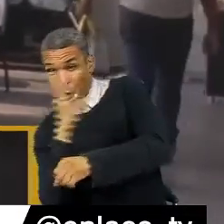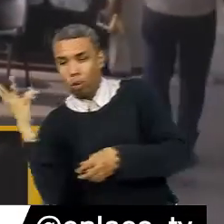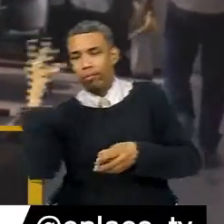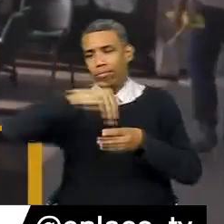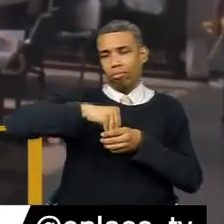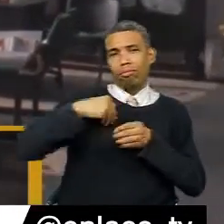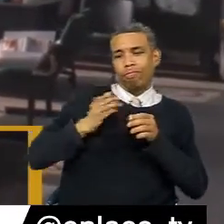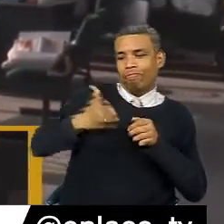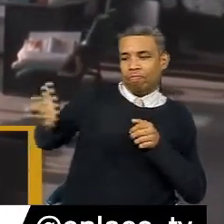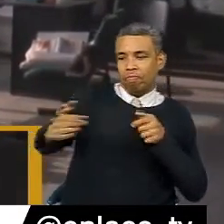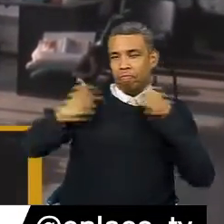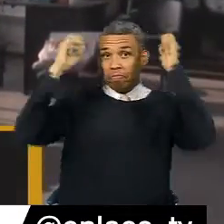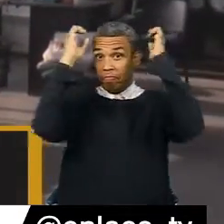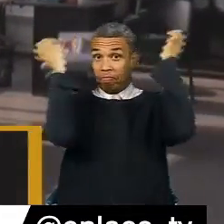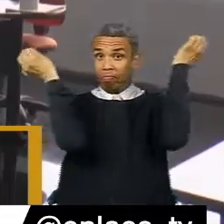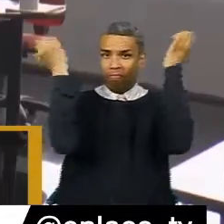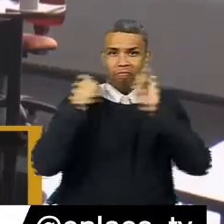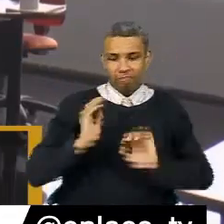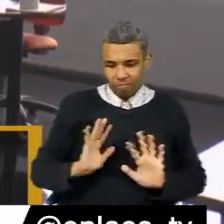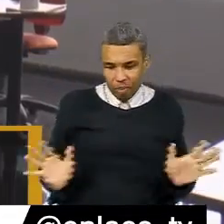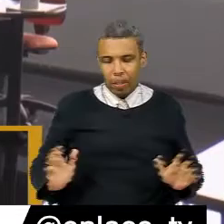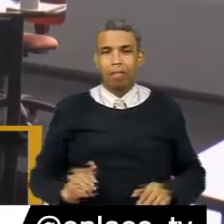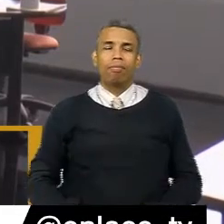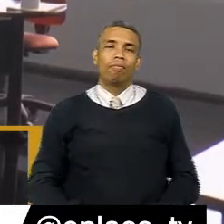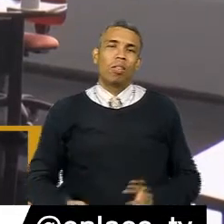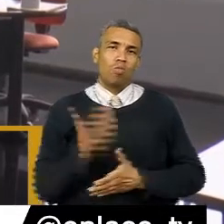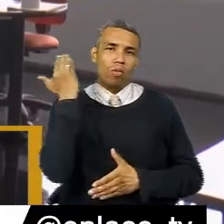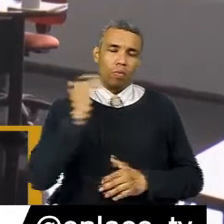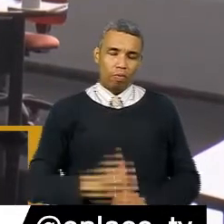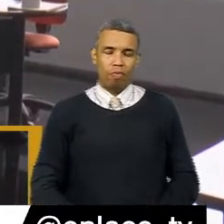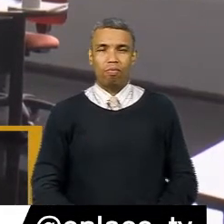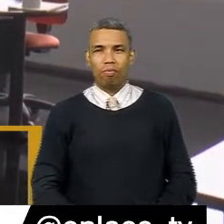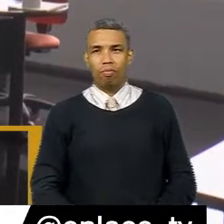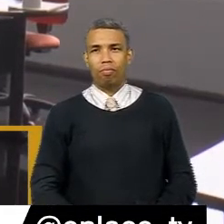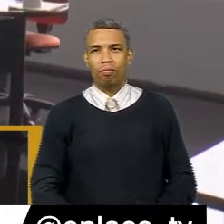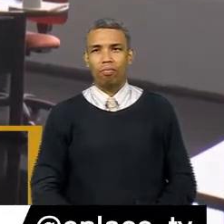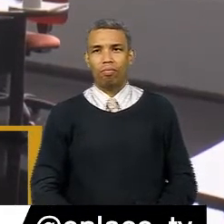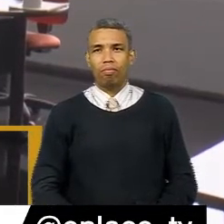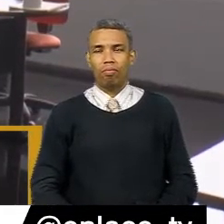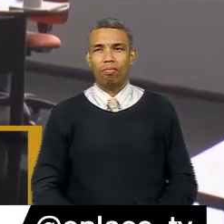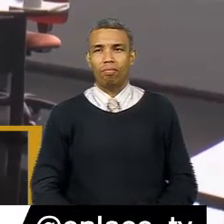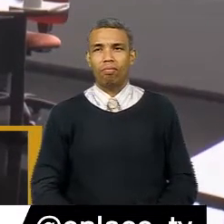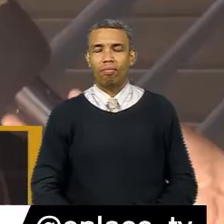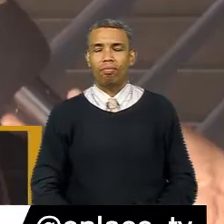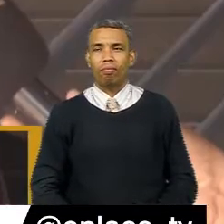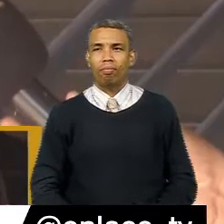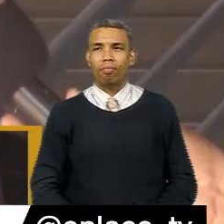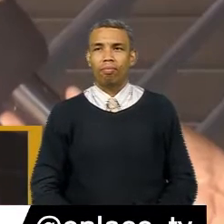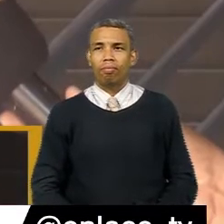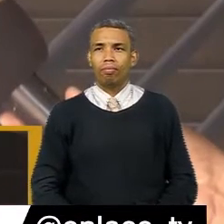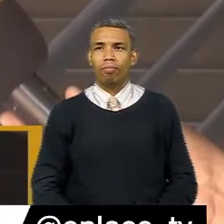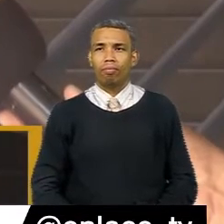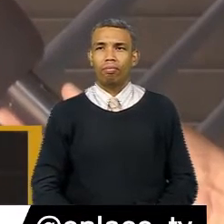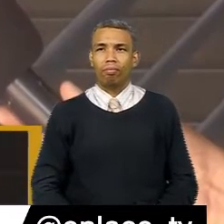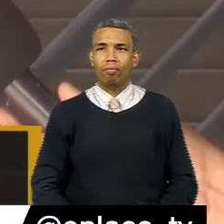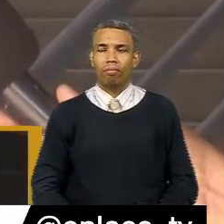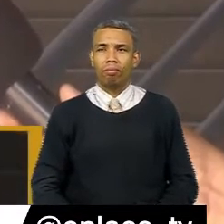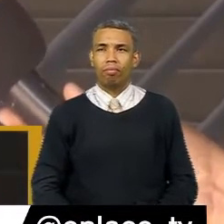béisbol como las de la piscina olímpica, podrían ser habilitadas para sede de diferentes ligas deportivas. Ahí vamos a ver si nosotros hacemos una